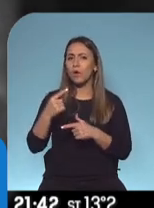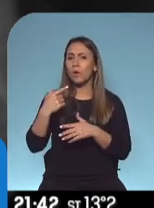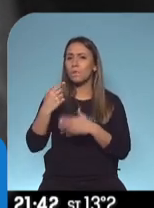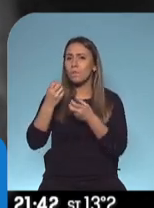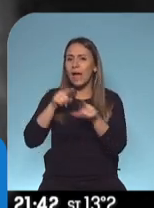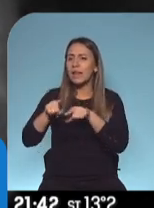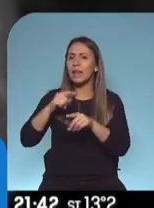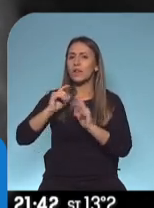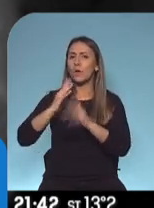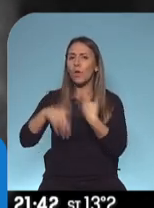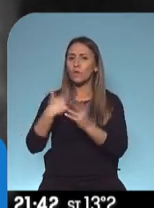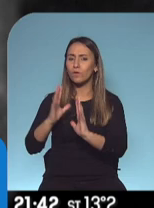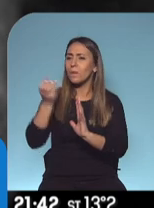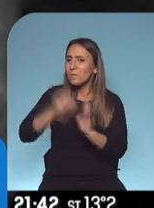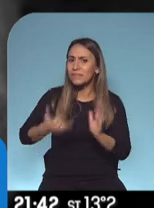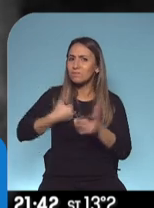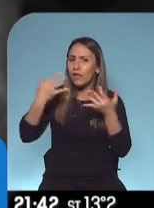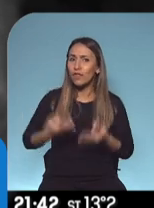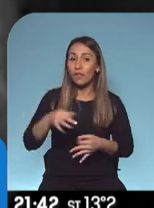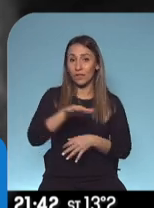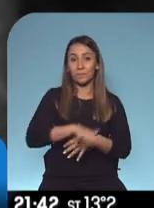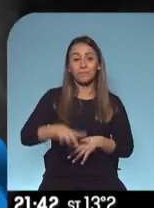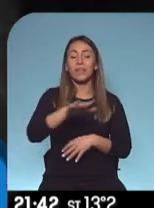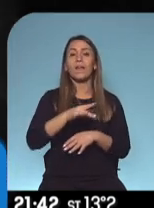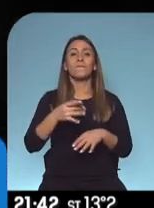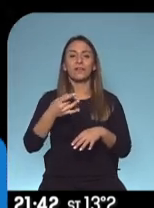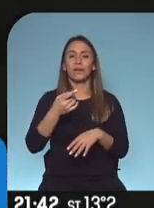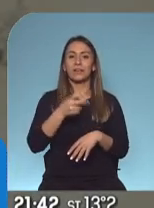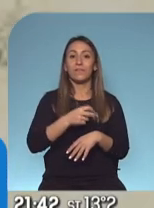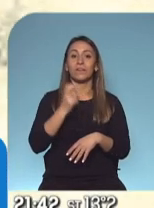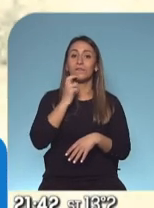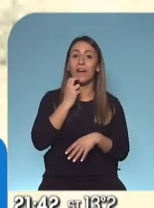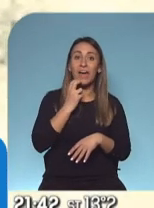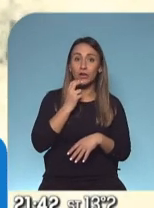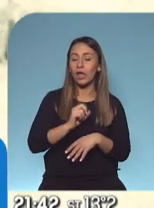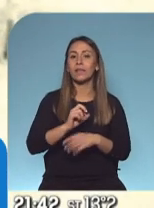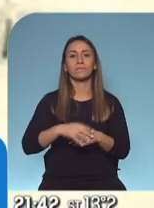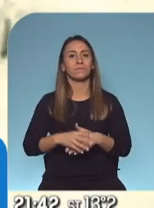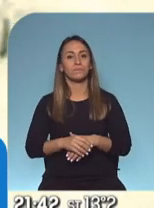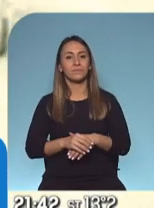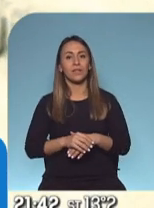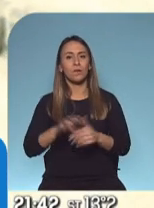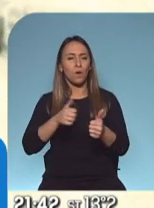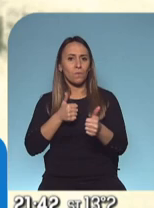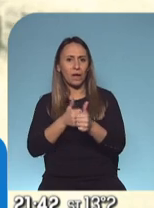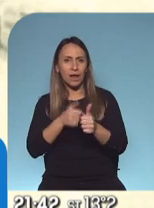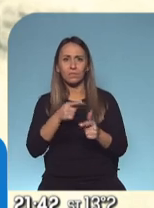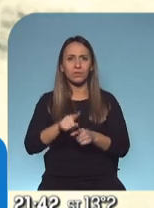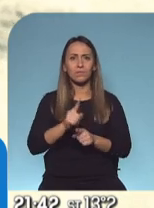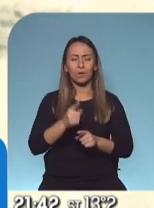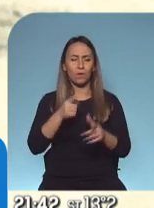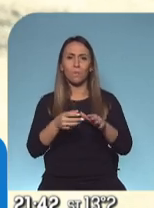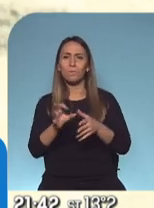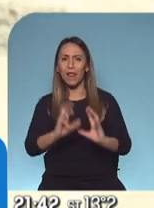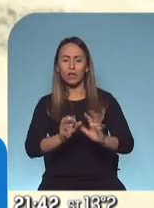empieza? Empieza en Ferrocarril Oeste, en la octava división. Firme en la marca, distinguido en el traslado de la pelota